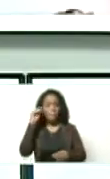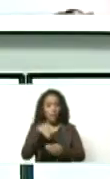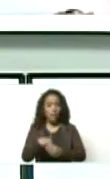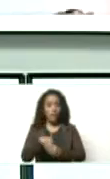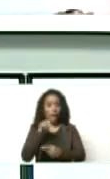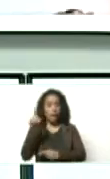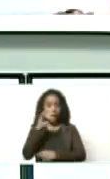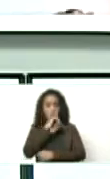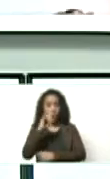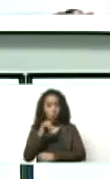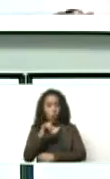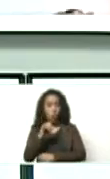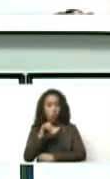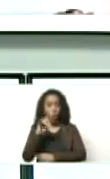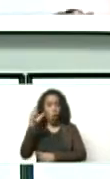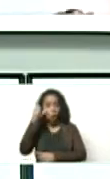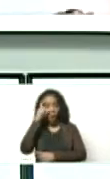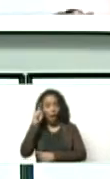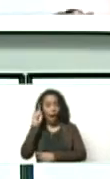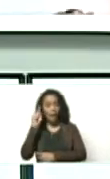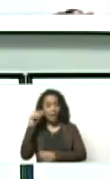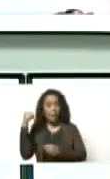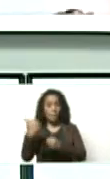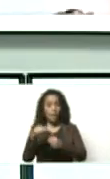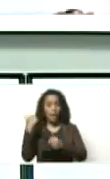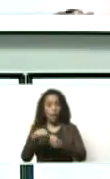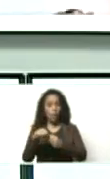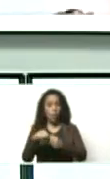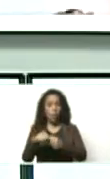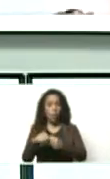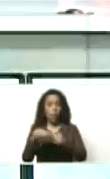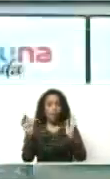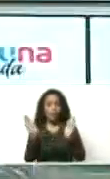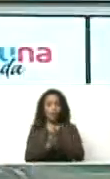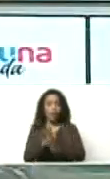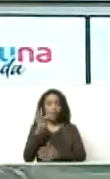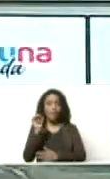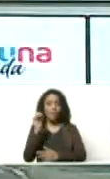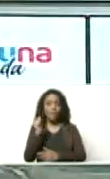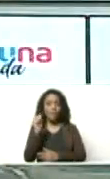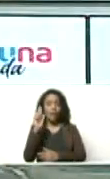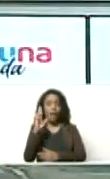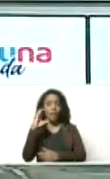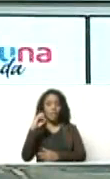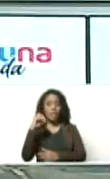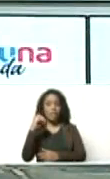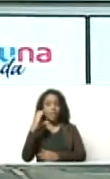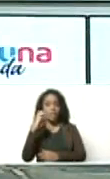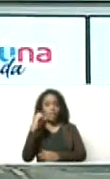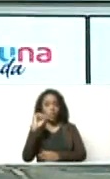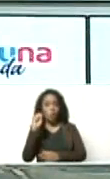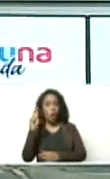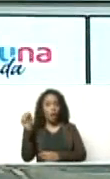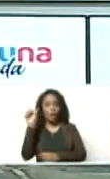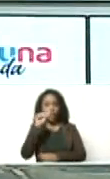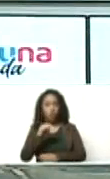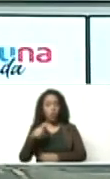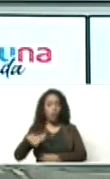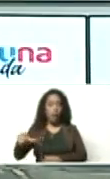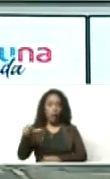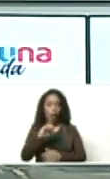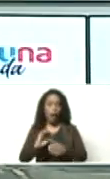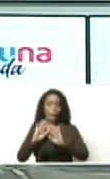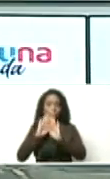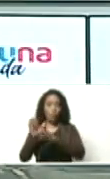Zulia, Arriaza, en Maracaibo, en San Francisco, en Cabimas, en Lagunilla, en el sur del lago. Apoyar